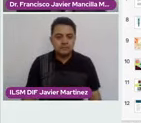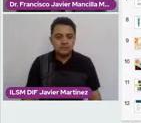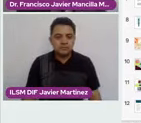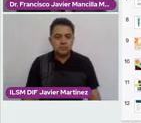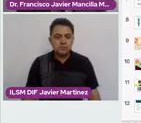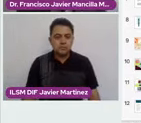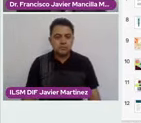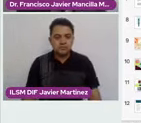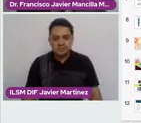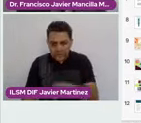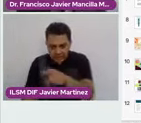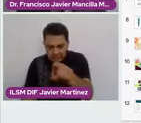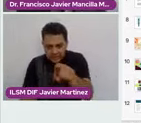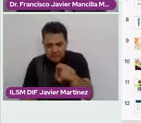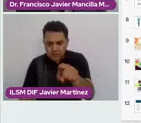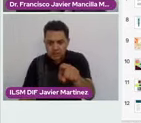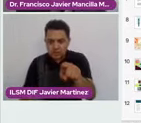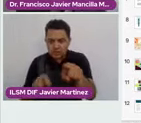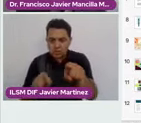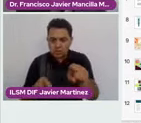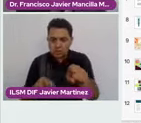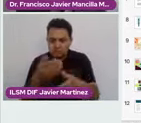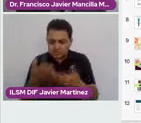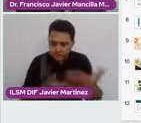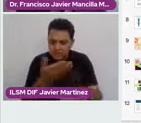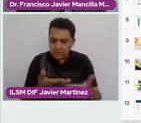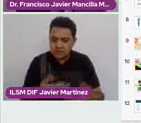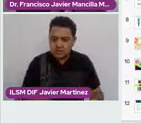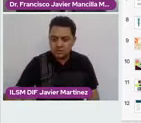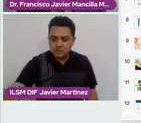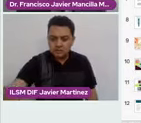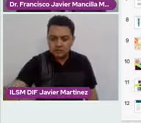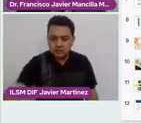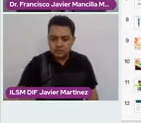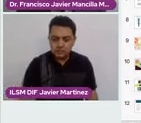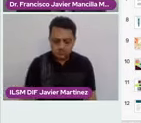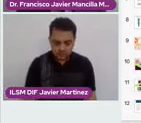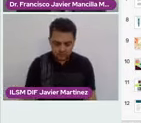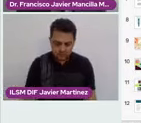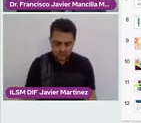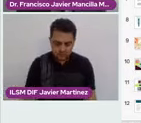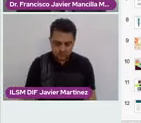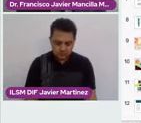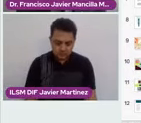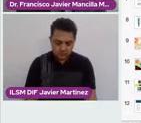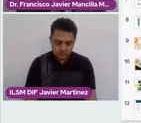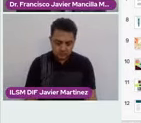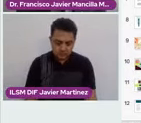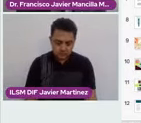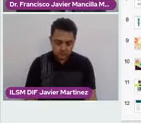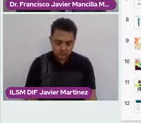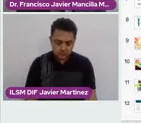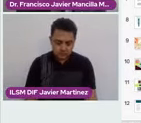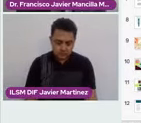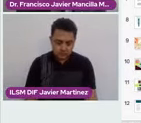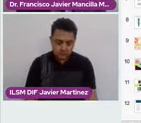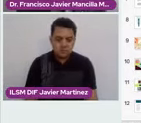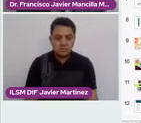que usted está presentando. Estamos viendo nada más la primera, donde dice tinnitus, doctor Francisco Javier